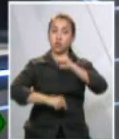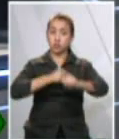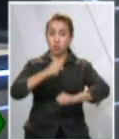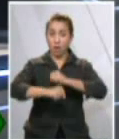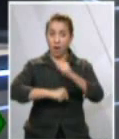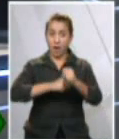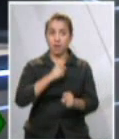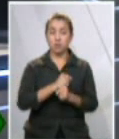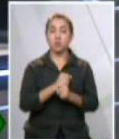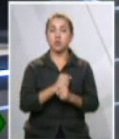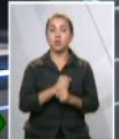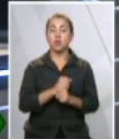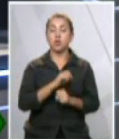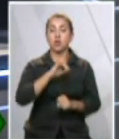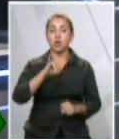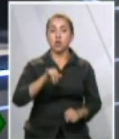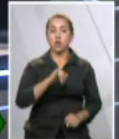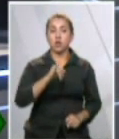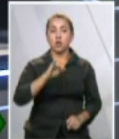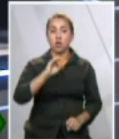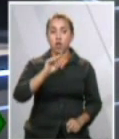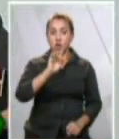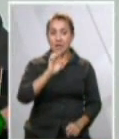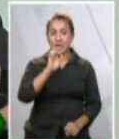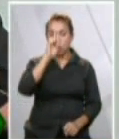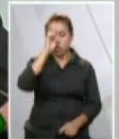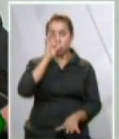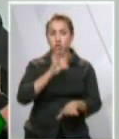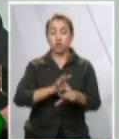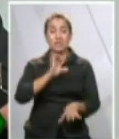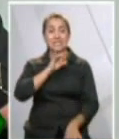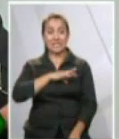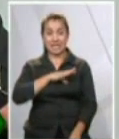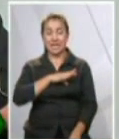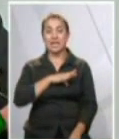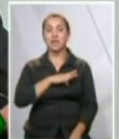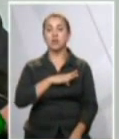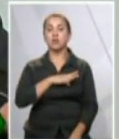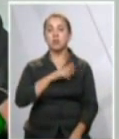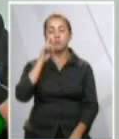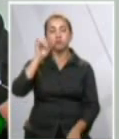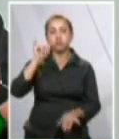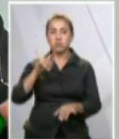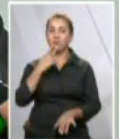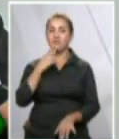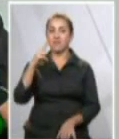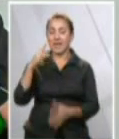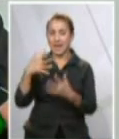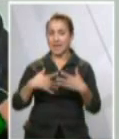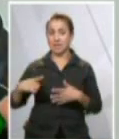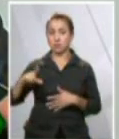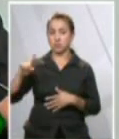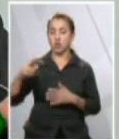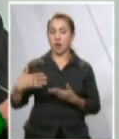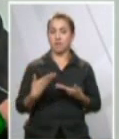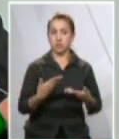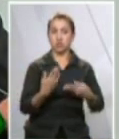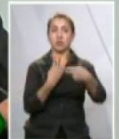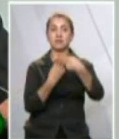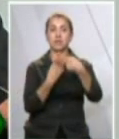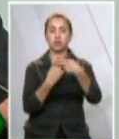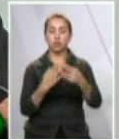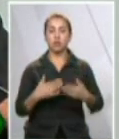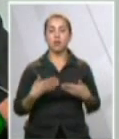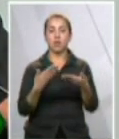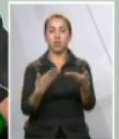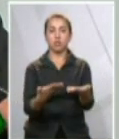cuando don Jorge Zúñiga, que es un doctor chileno que está radicado en Estados Unidos, ofreció a Teletón la